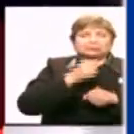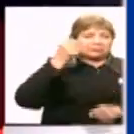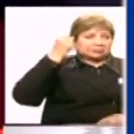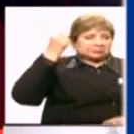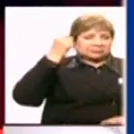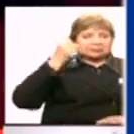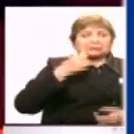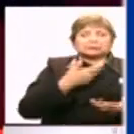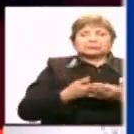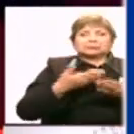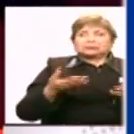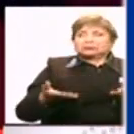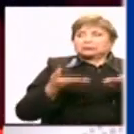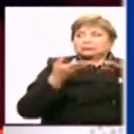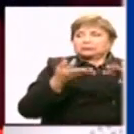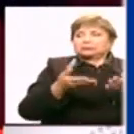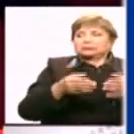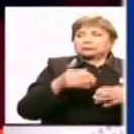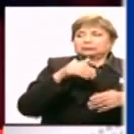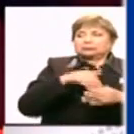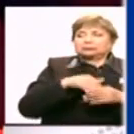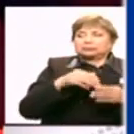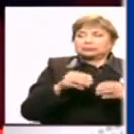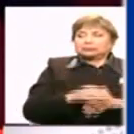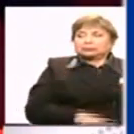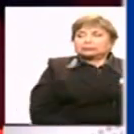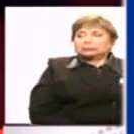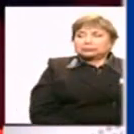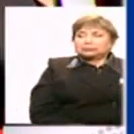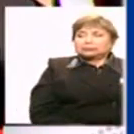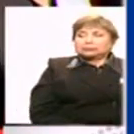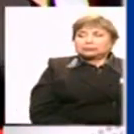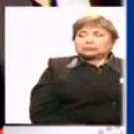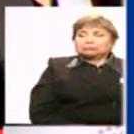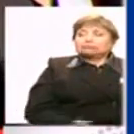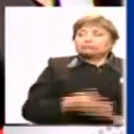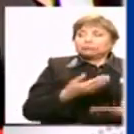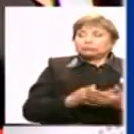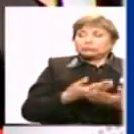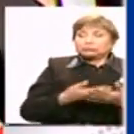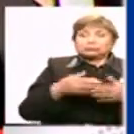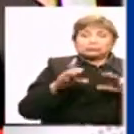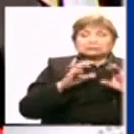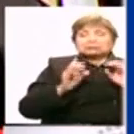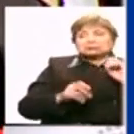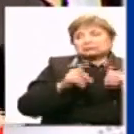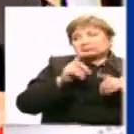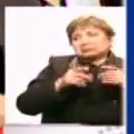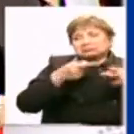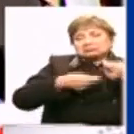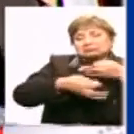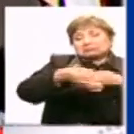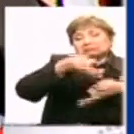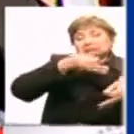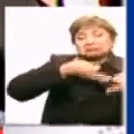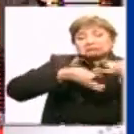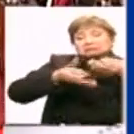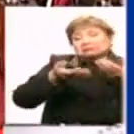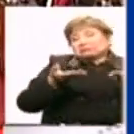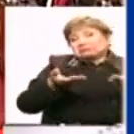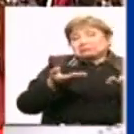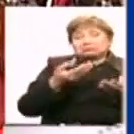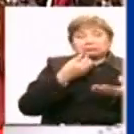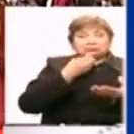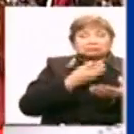si se hubiera escuchado a los técnicos de las universidades y de los colegios profesionales del norte del Perú sobre qué hacer frente a la